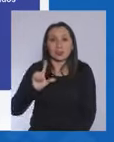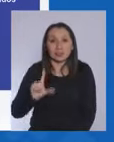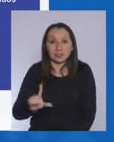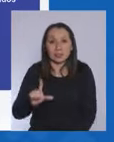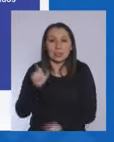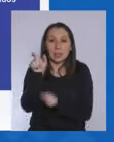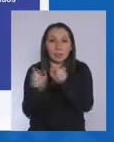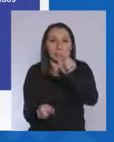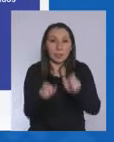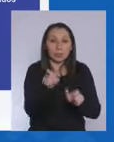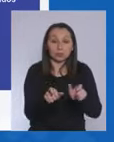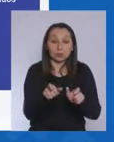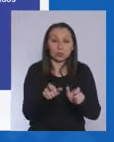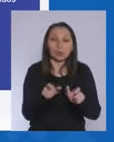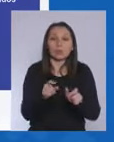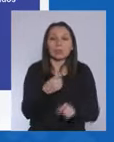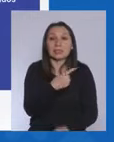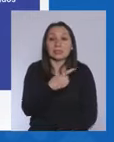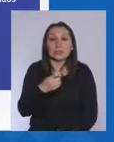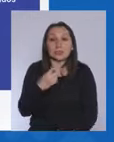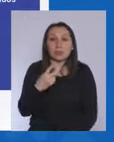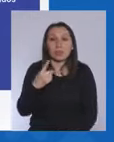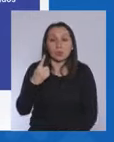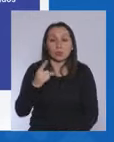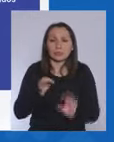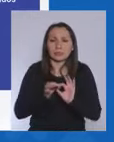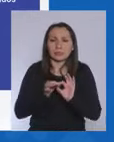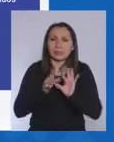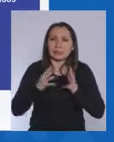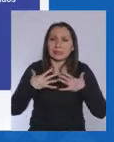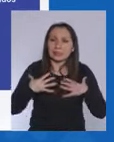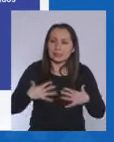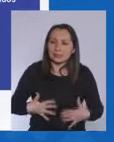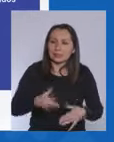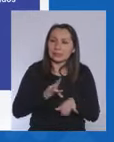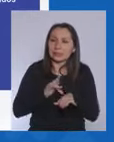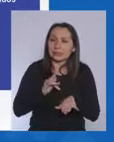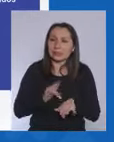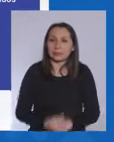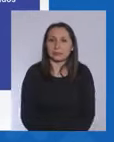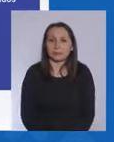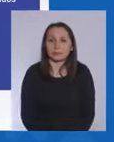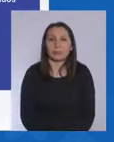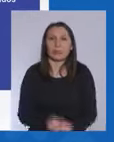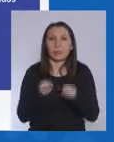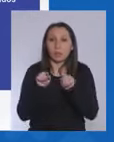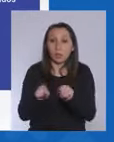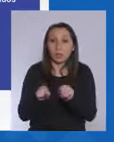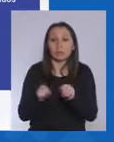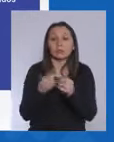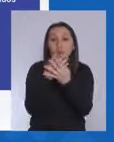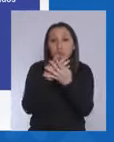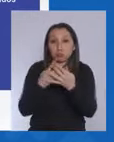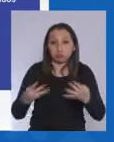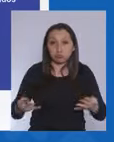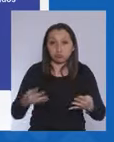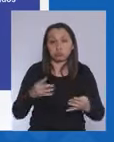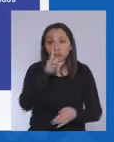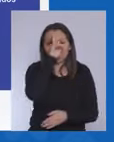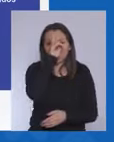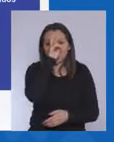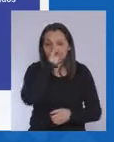personas siendo 121 de ellas que se encuentran en estado crítico con esto la red integrada de